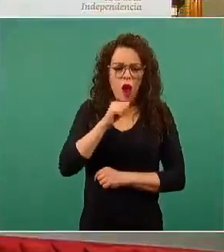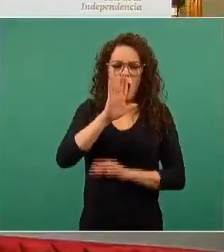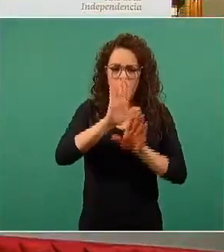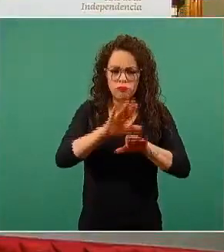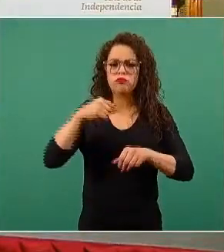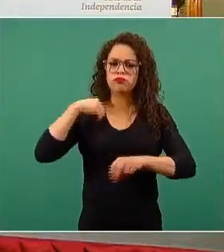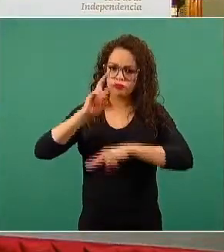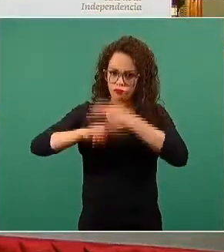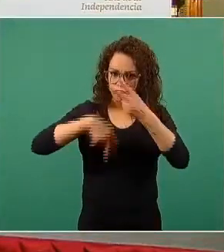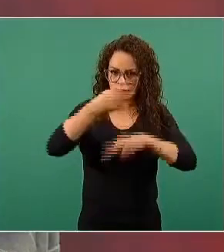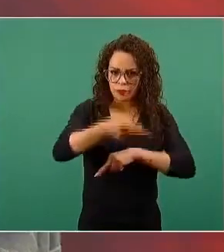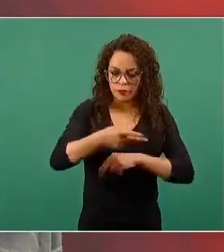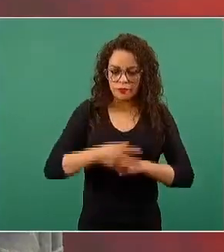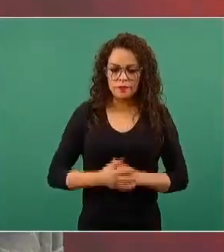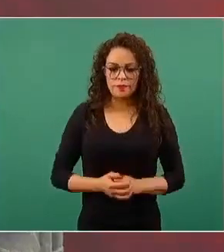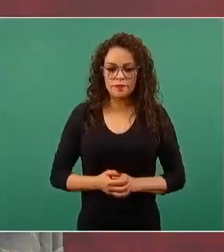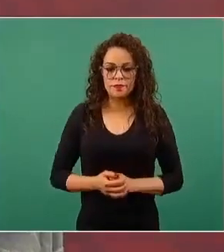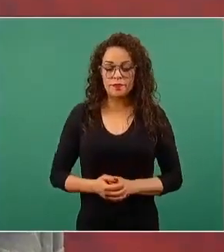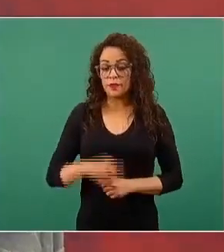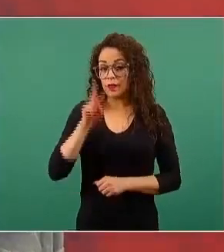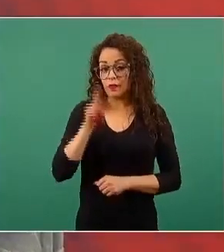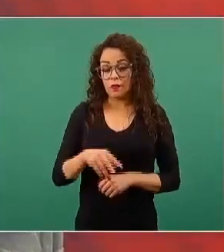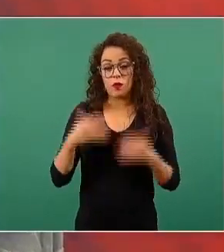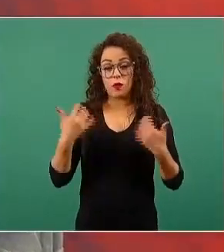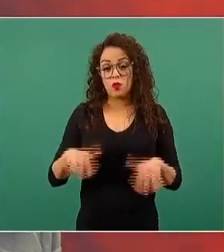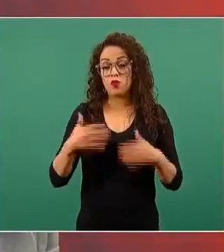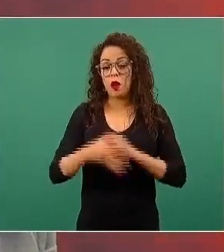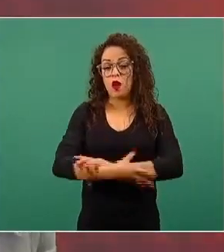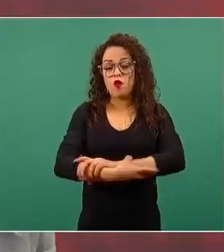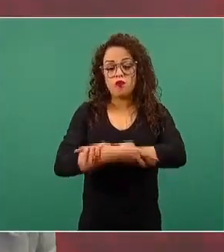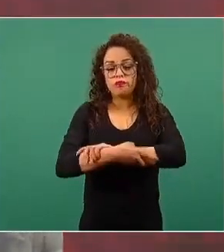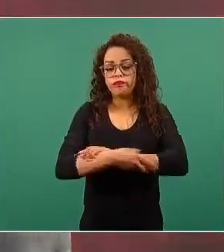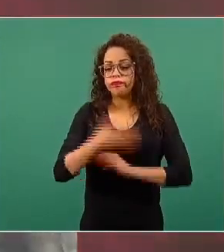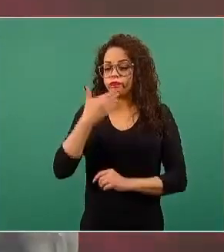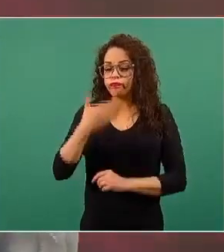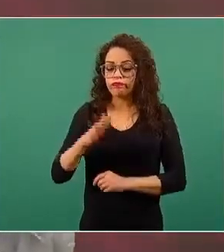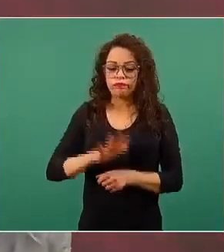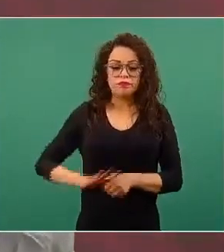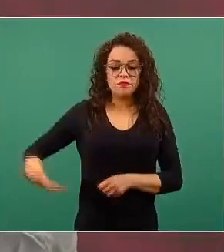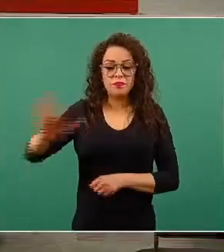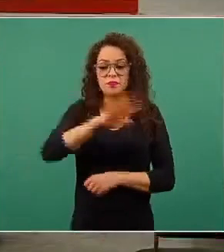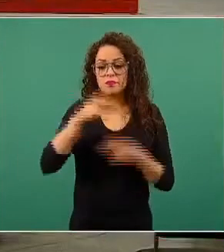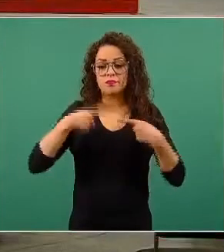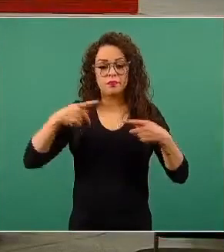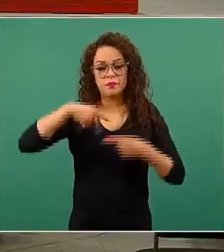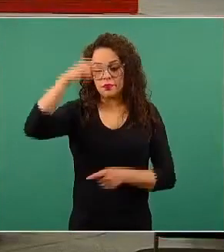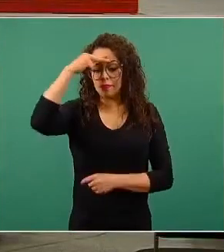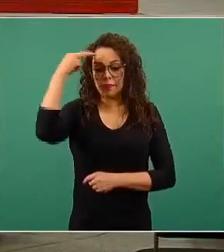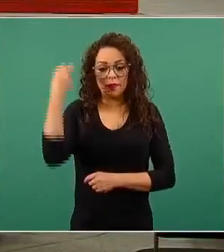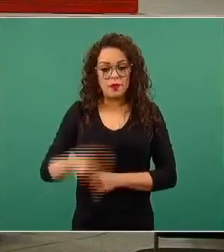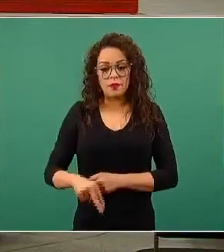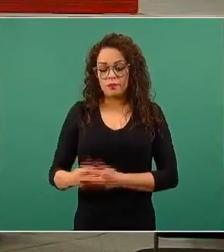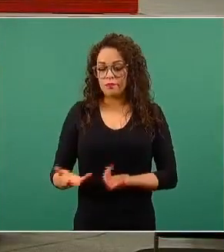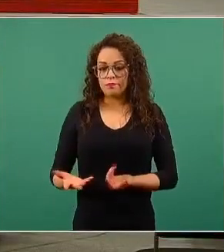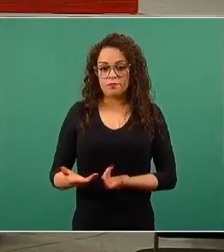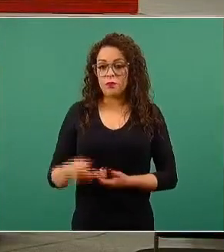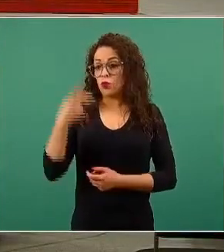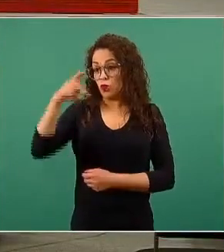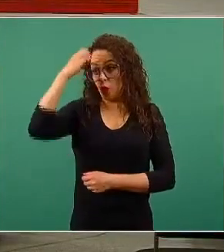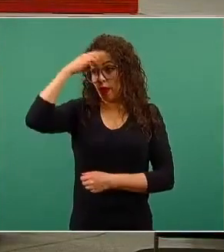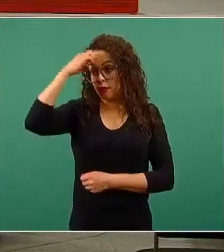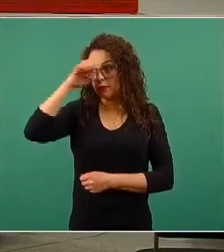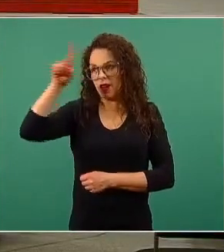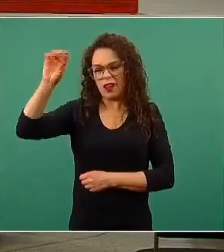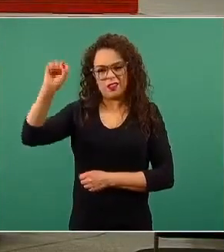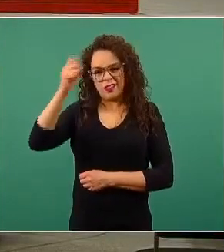hecho antes, la enorme solidaridad del pueblo de México. Ha sido impresionante, no sé, estimado Miguel, tu experiencia local, sí,